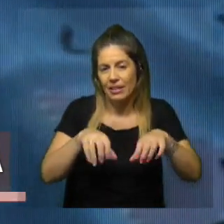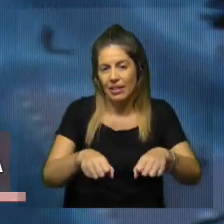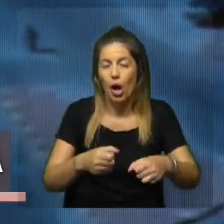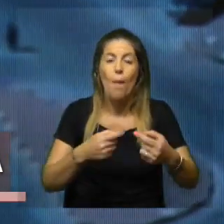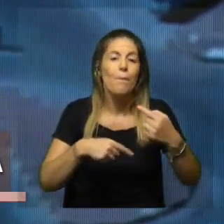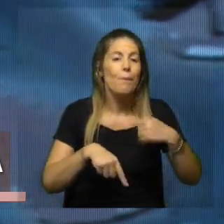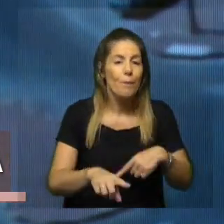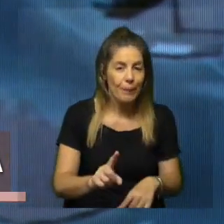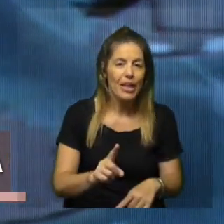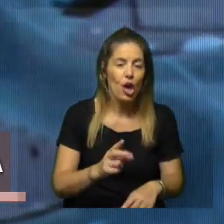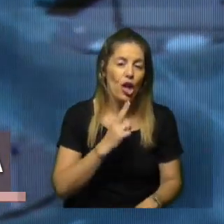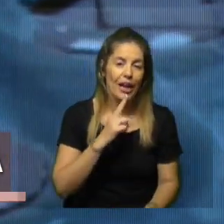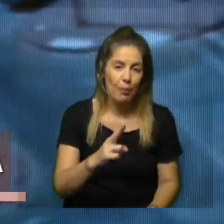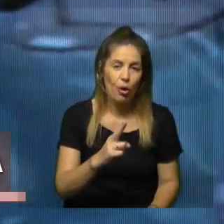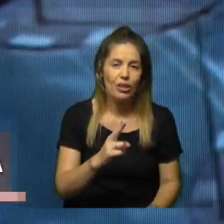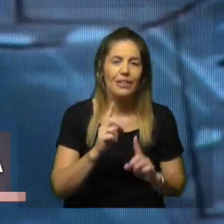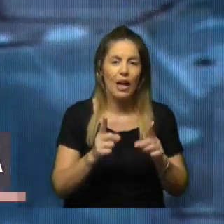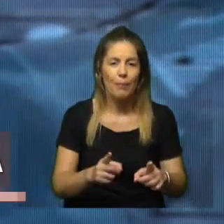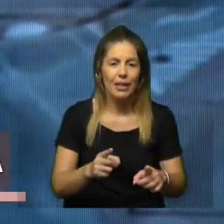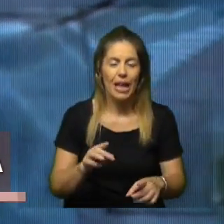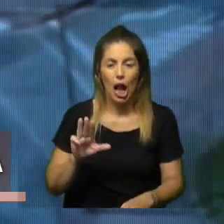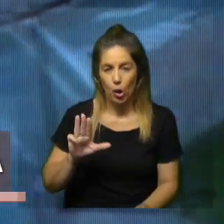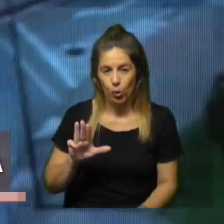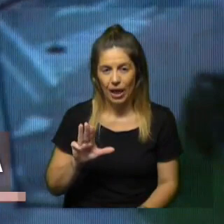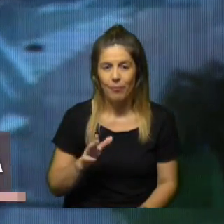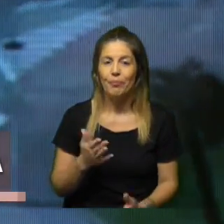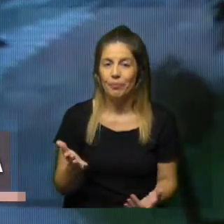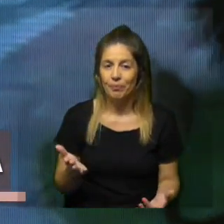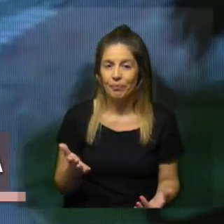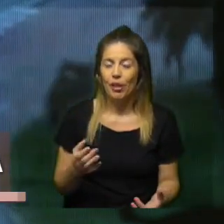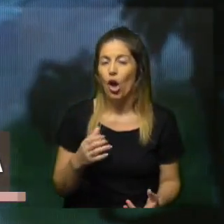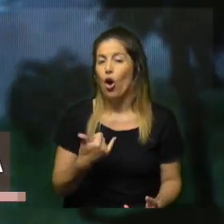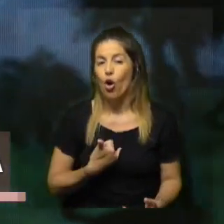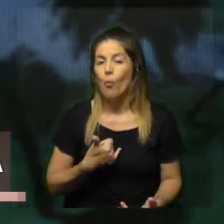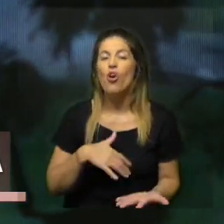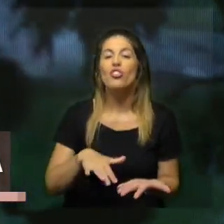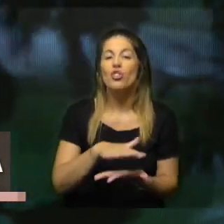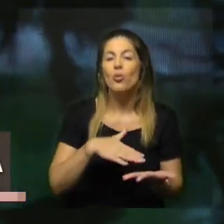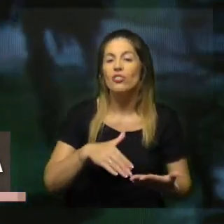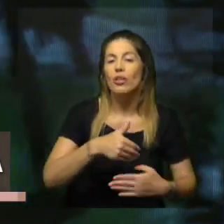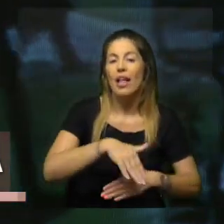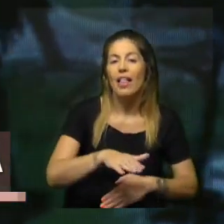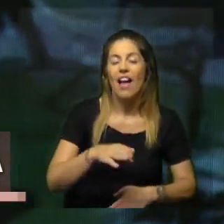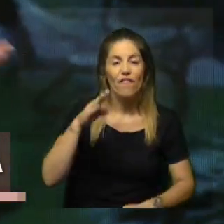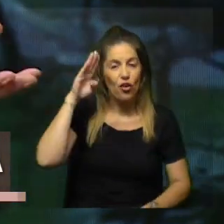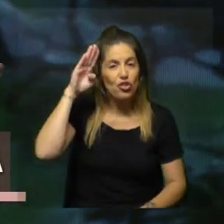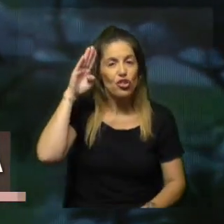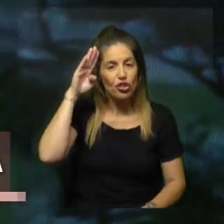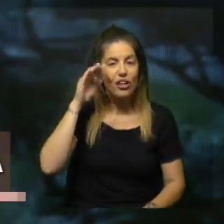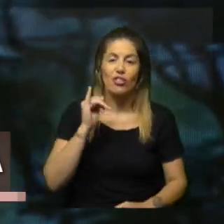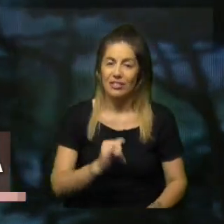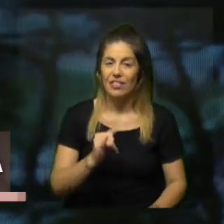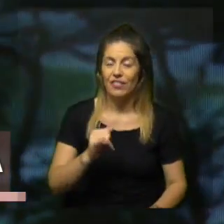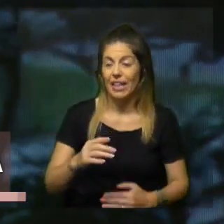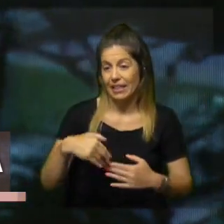pero le responde de alguna manera también a Lula. ¿Cómo quedará la situación de Bolsonaro, si bien estaba en